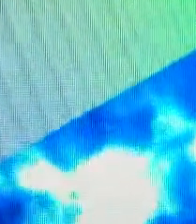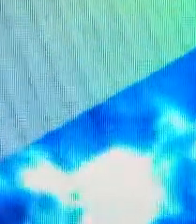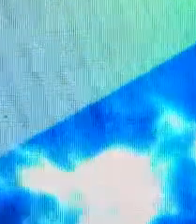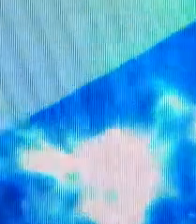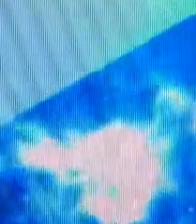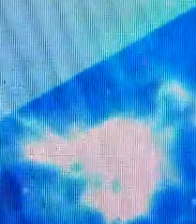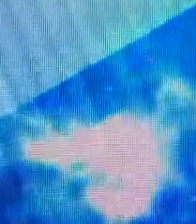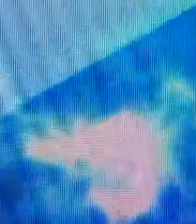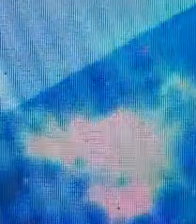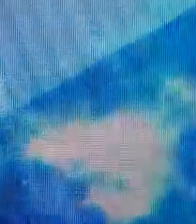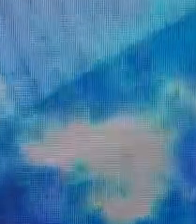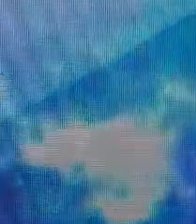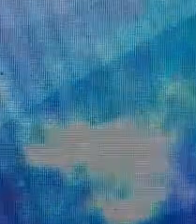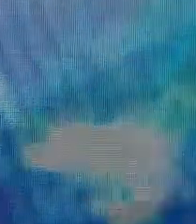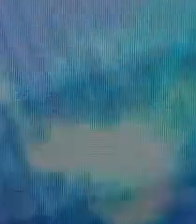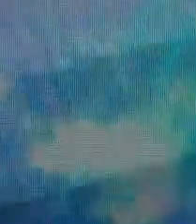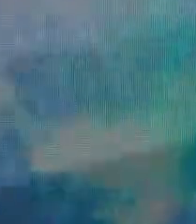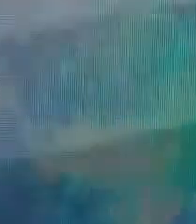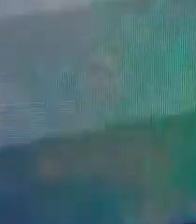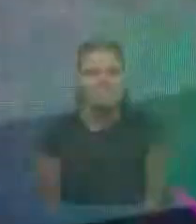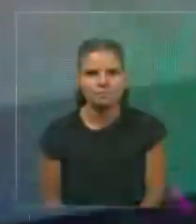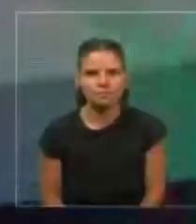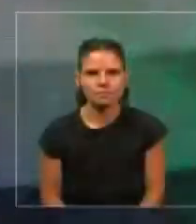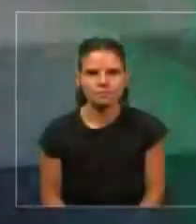la recolección, el